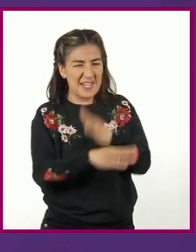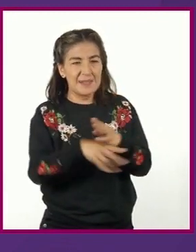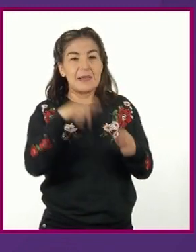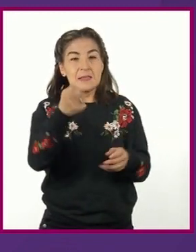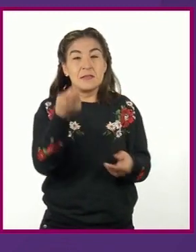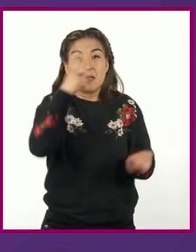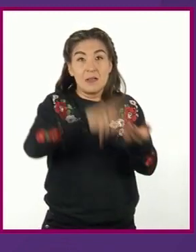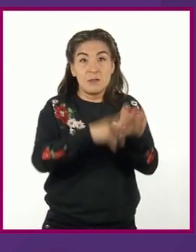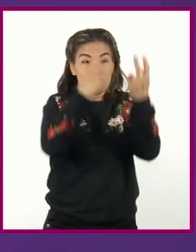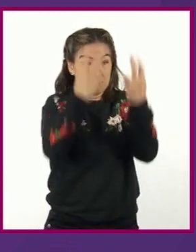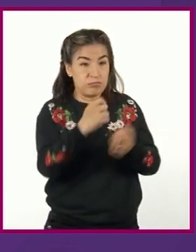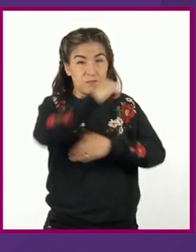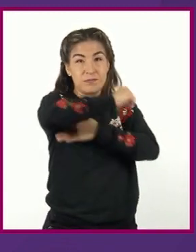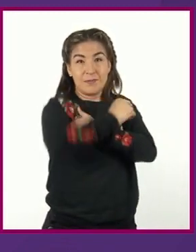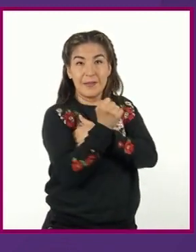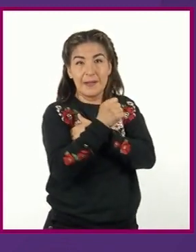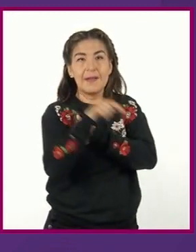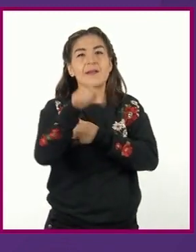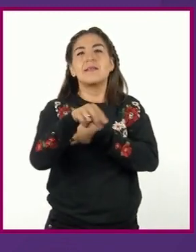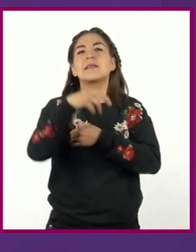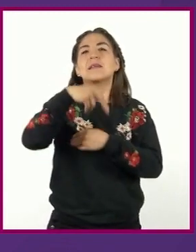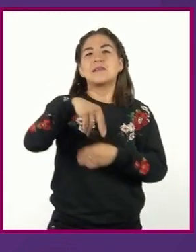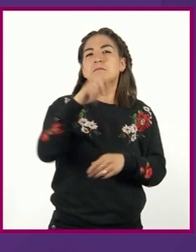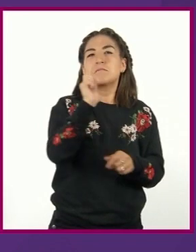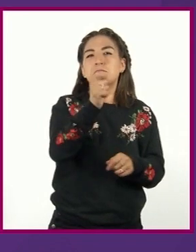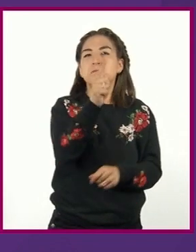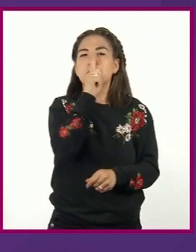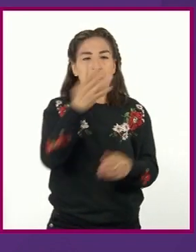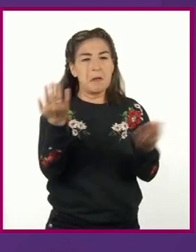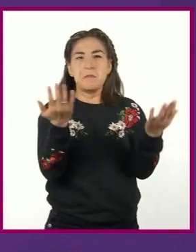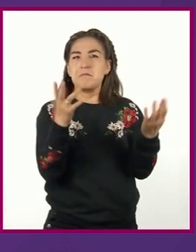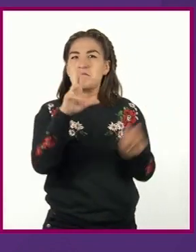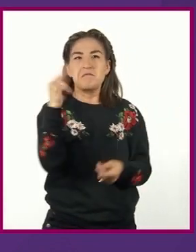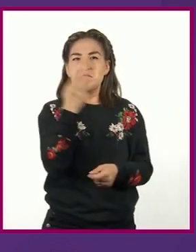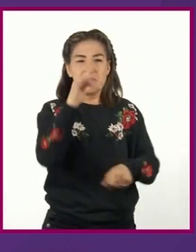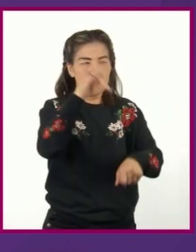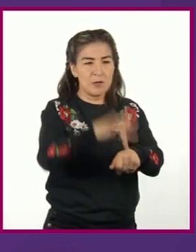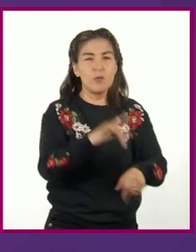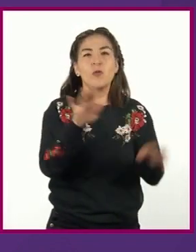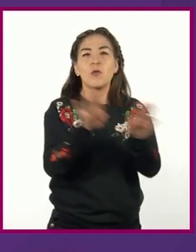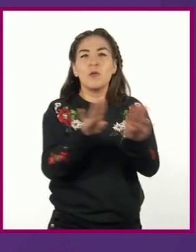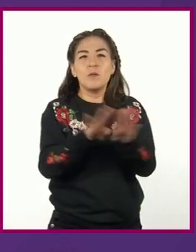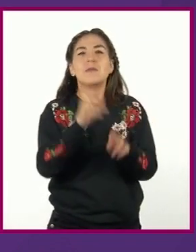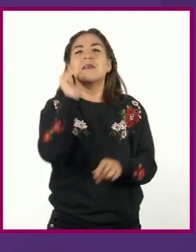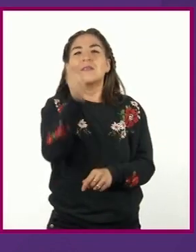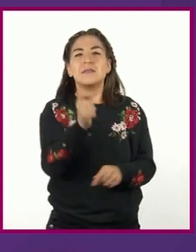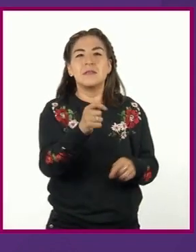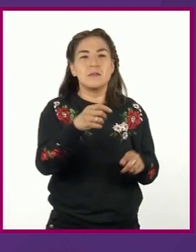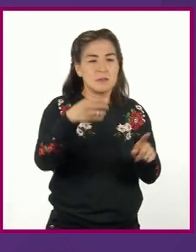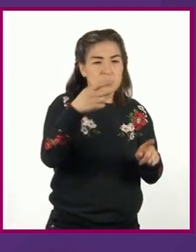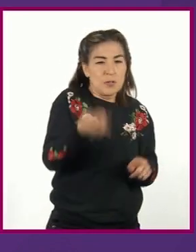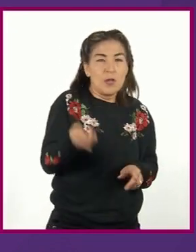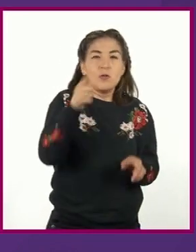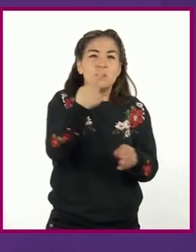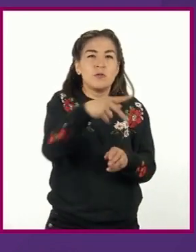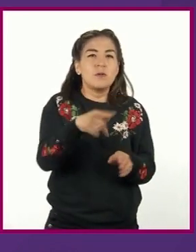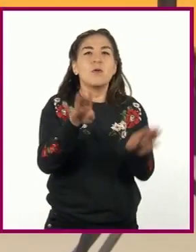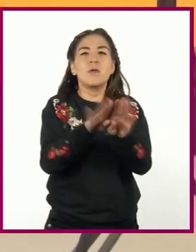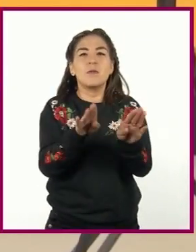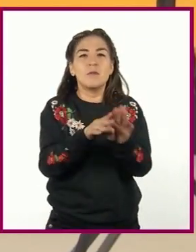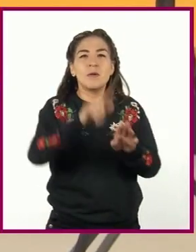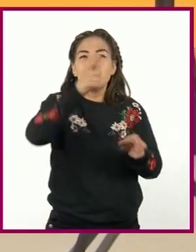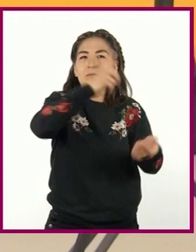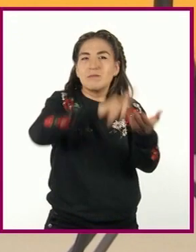se acerca a un neutro sin hacer contacto físico, produciendo un reordenamiento de cargas en el objeto